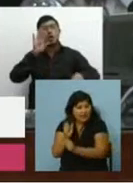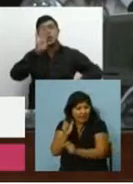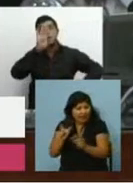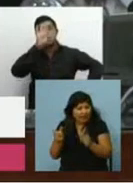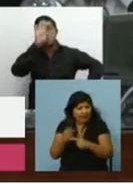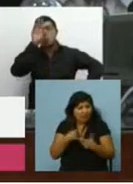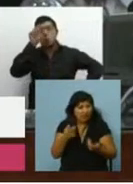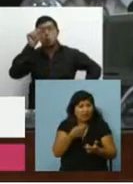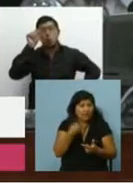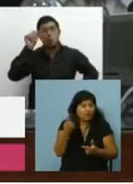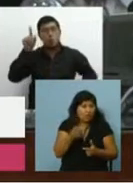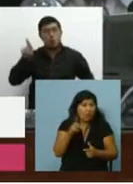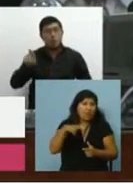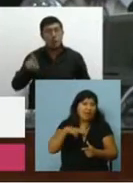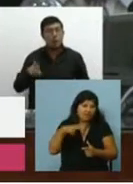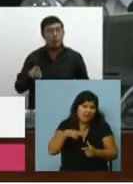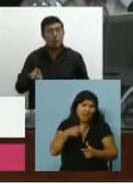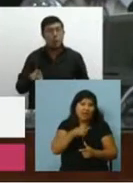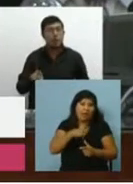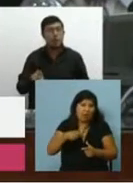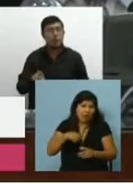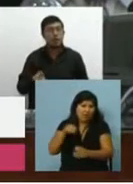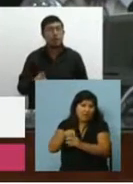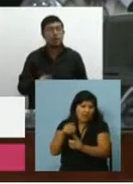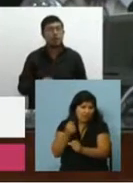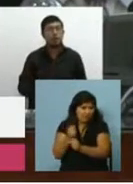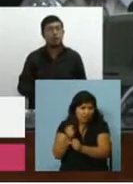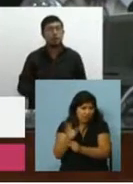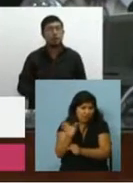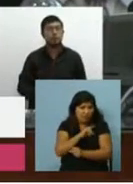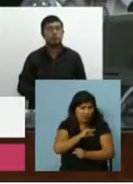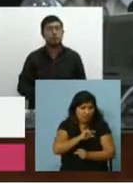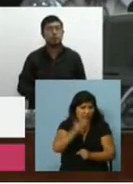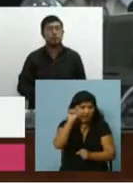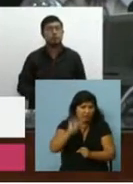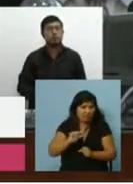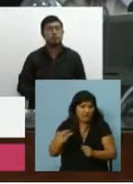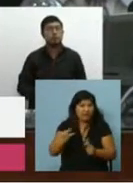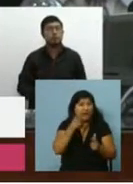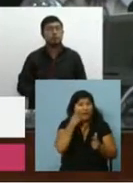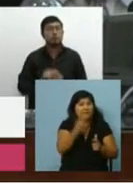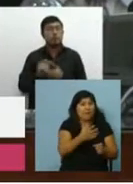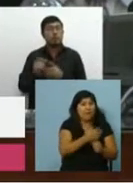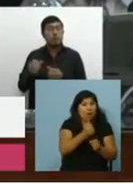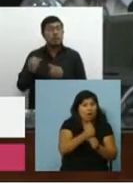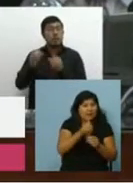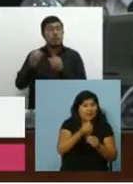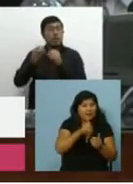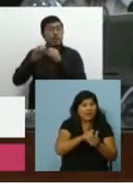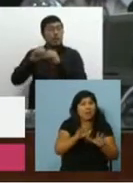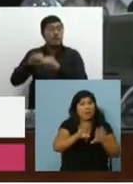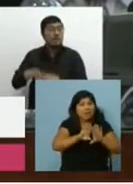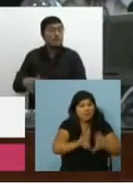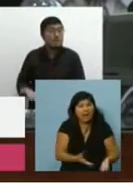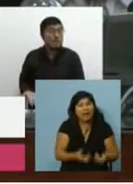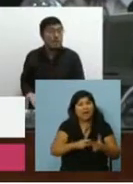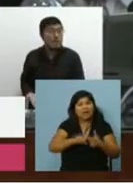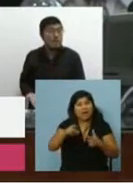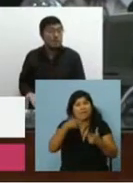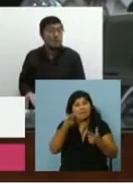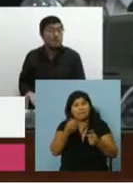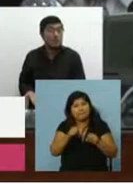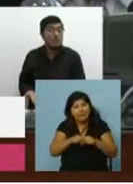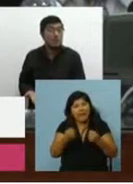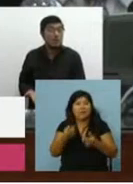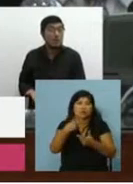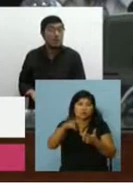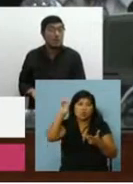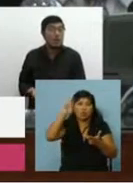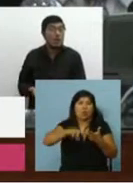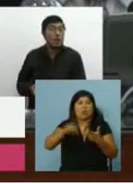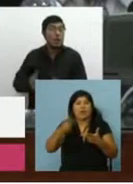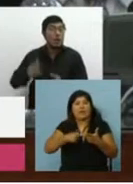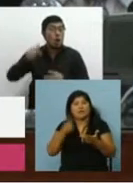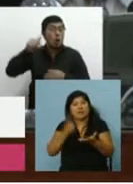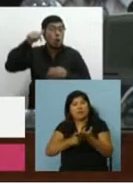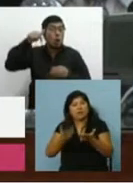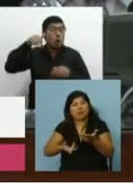también privados, la suba de los paros de colectivo, la suba del PAN, la suba de los servicios